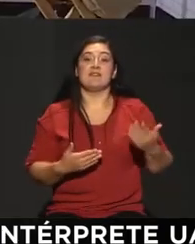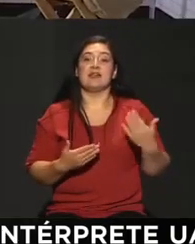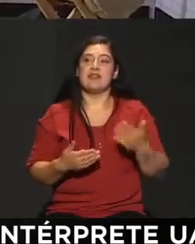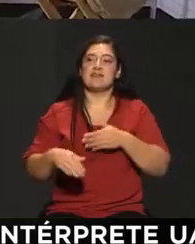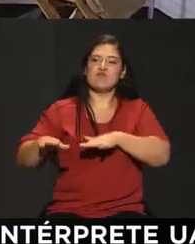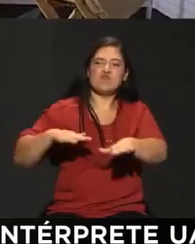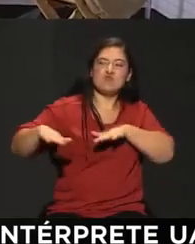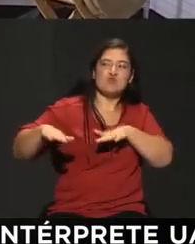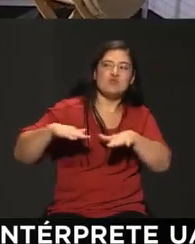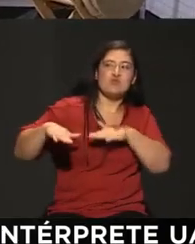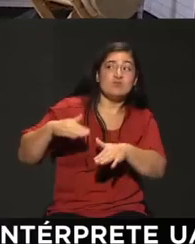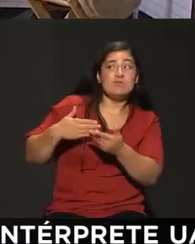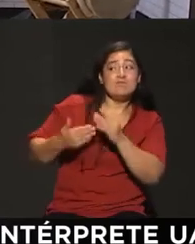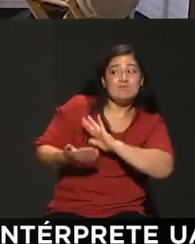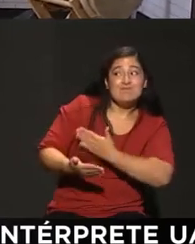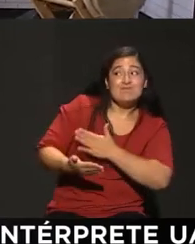DJ, dame ritmo.